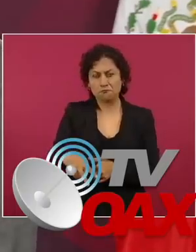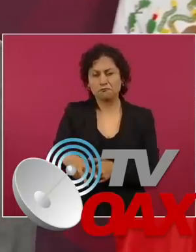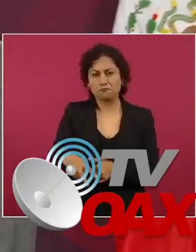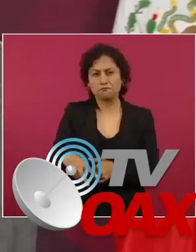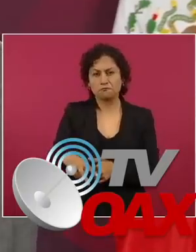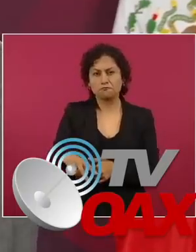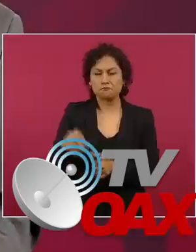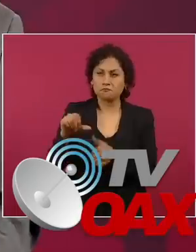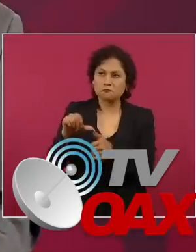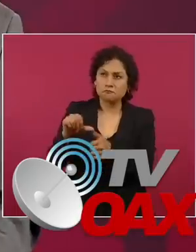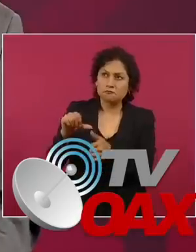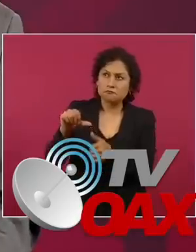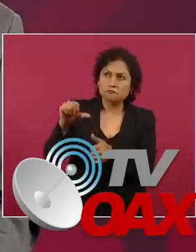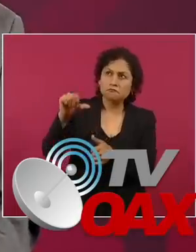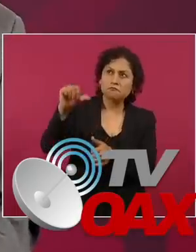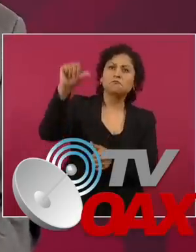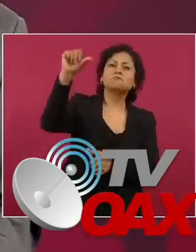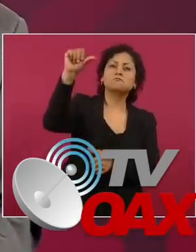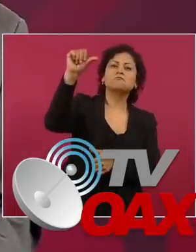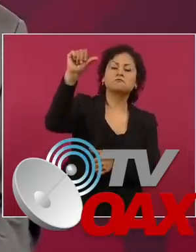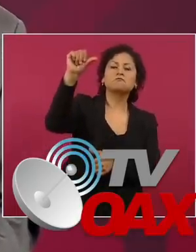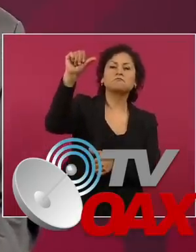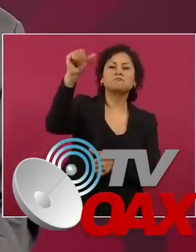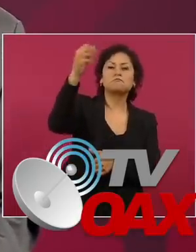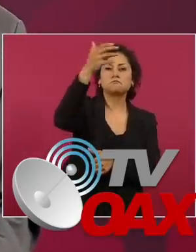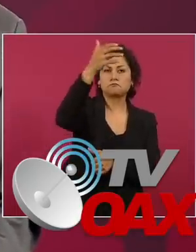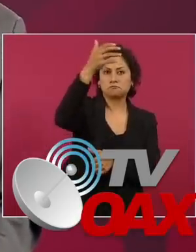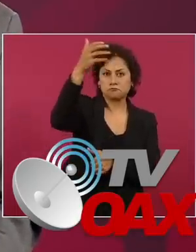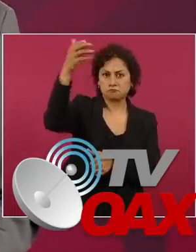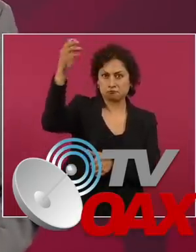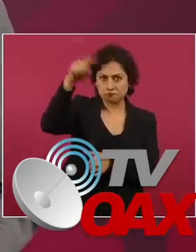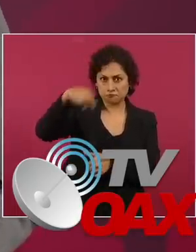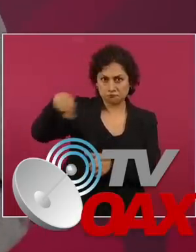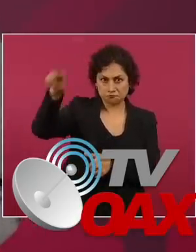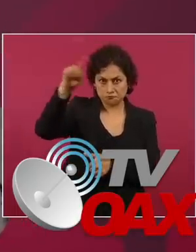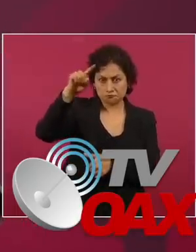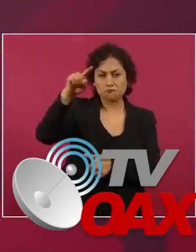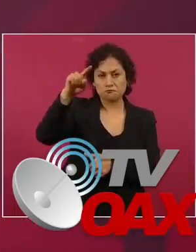arriba de lo que es